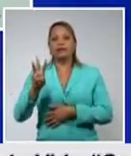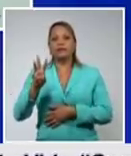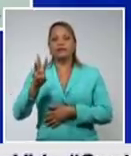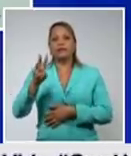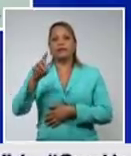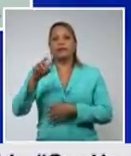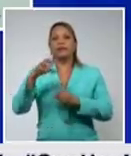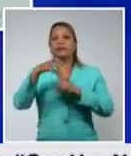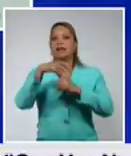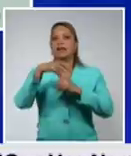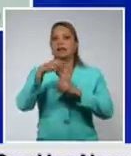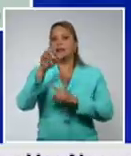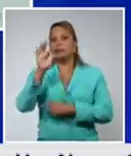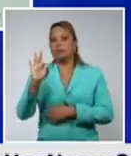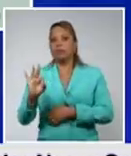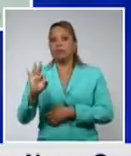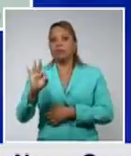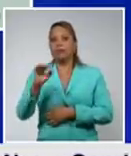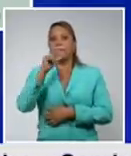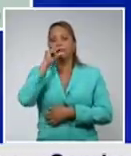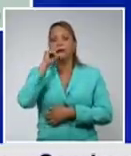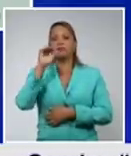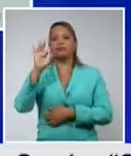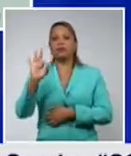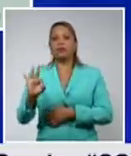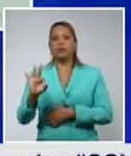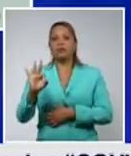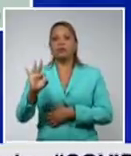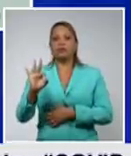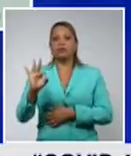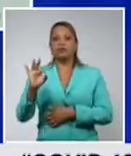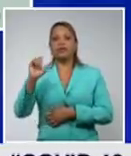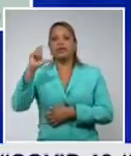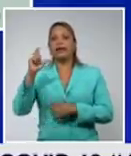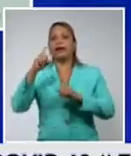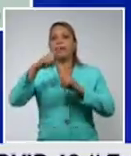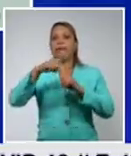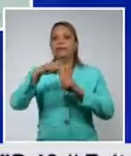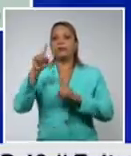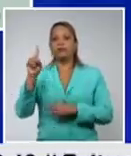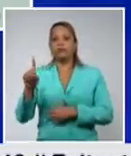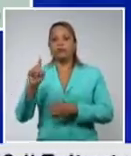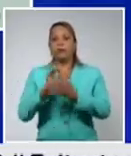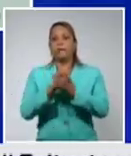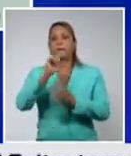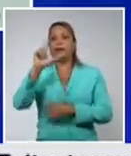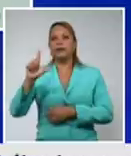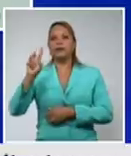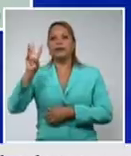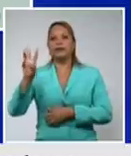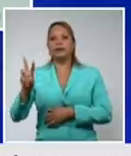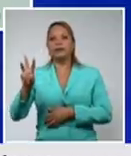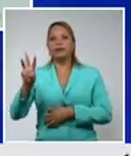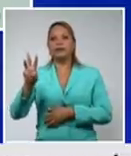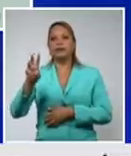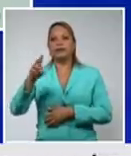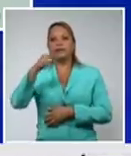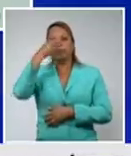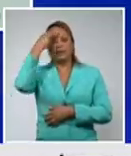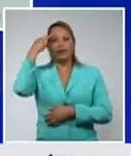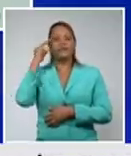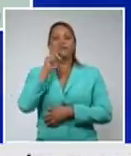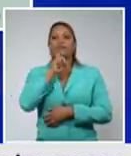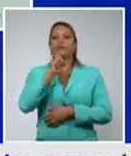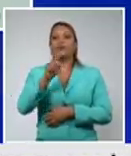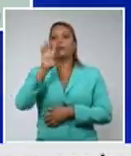8, Bauta 8, Caimito 1, Mariel 3, San Antonio de los